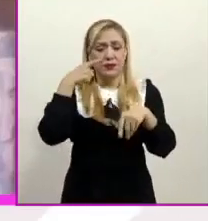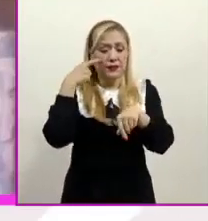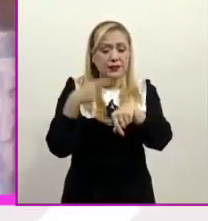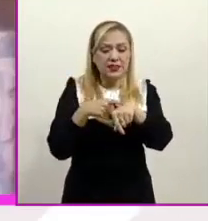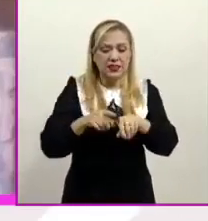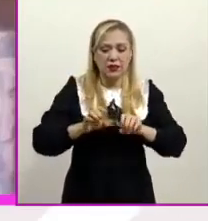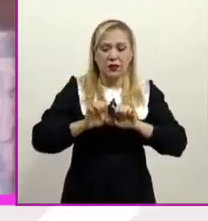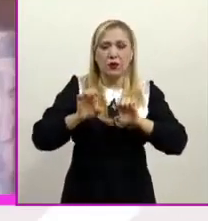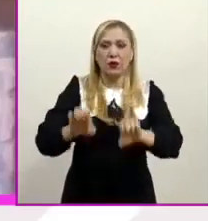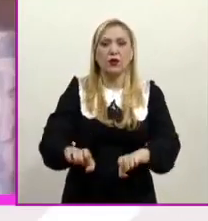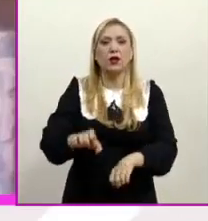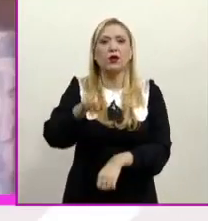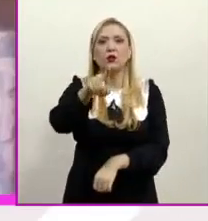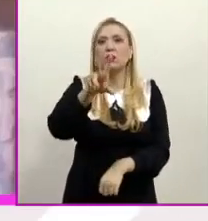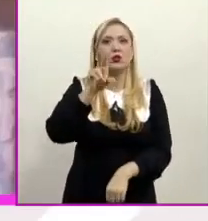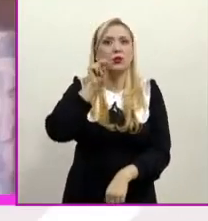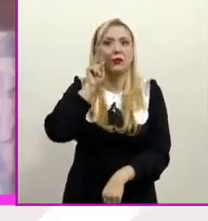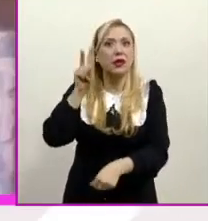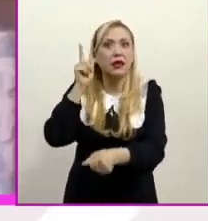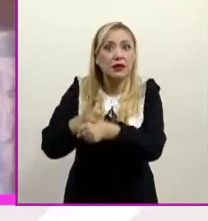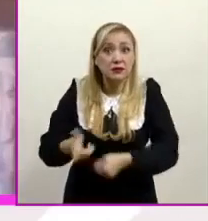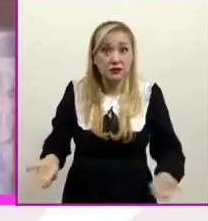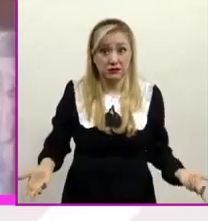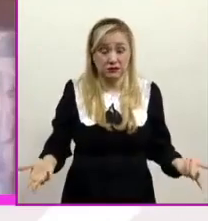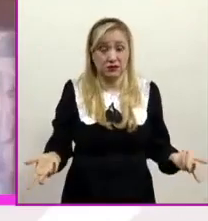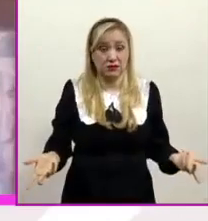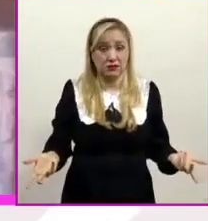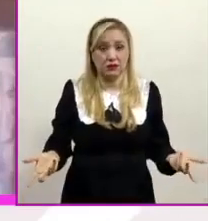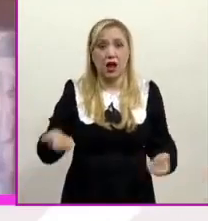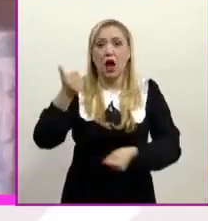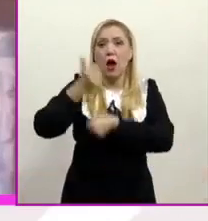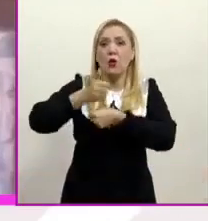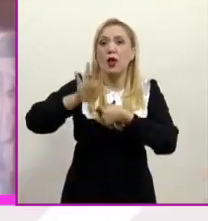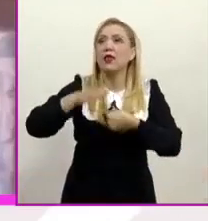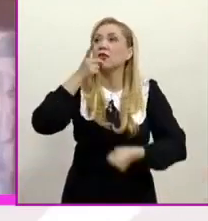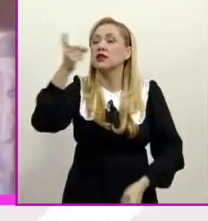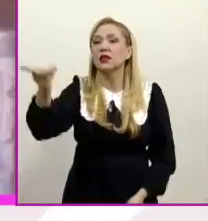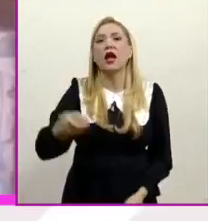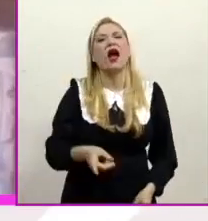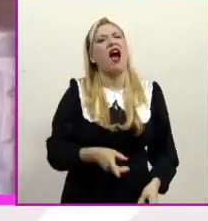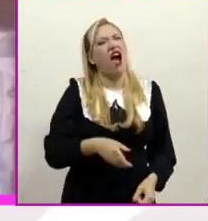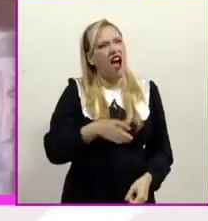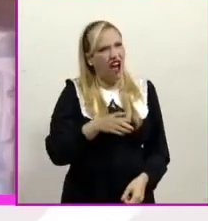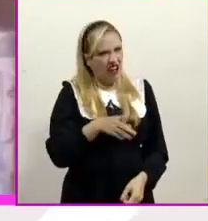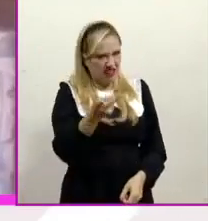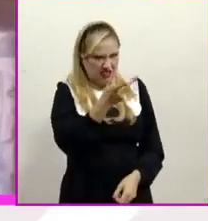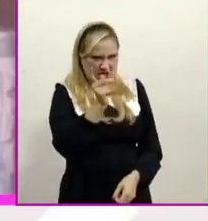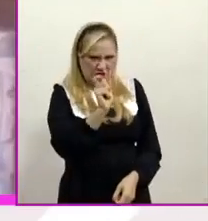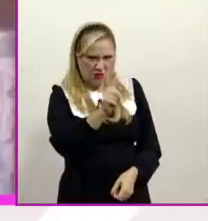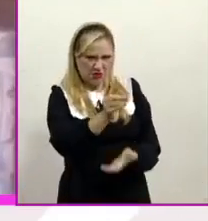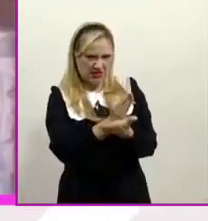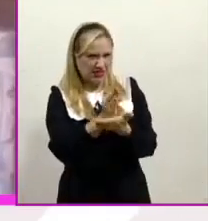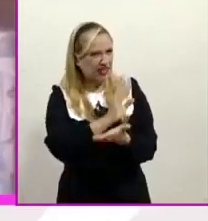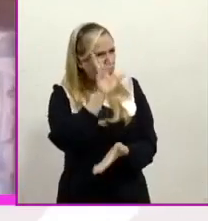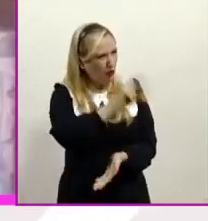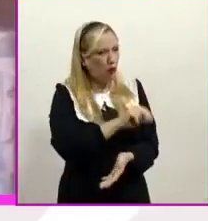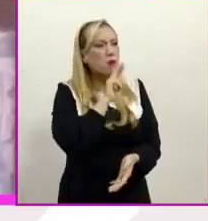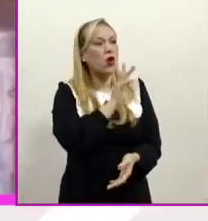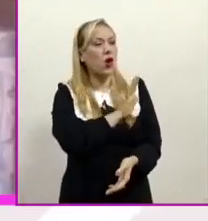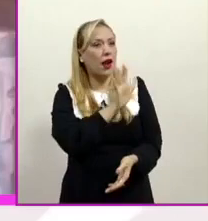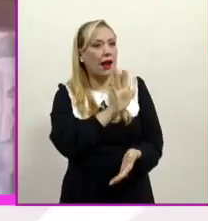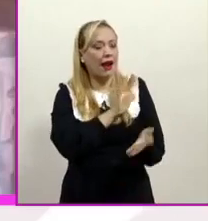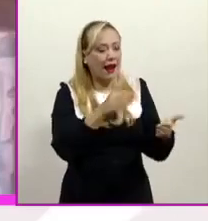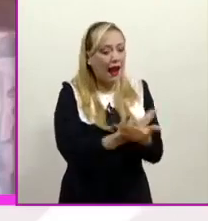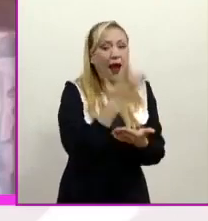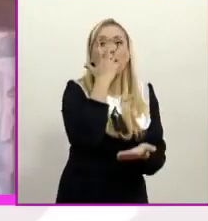operando en donde no nos damos cuenta. En la abuelita que dice que hay que mejorar la raza, en nuestros sesgos